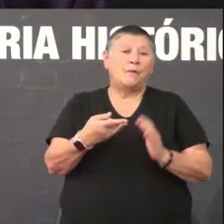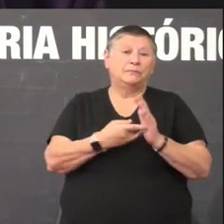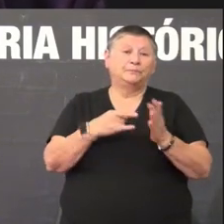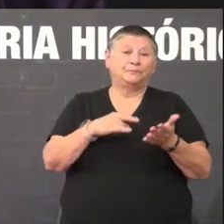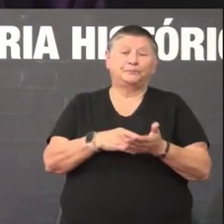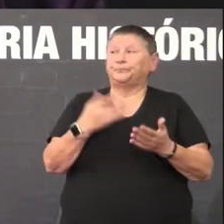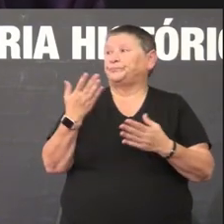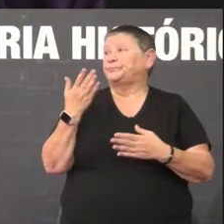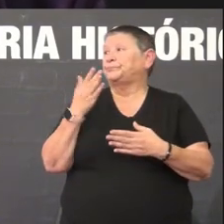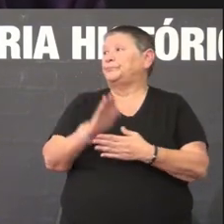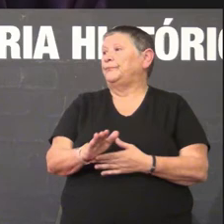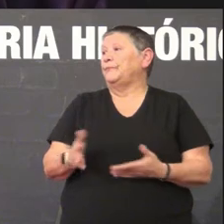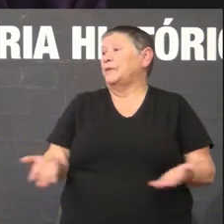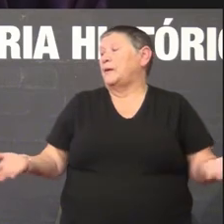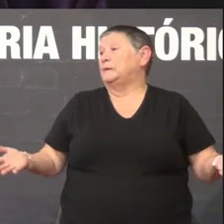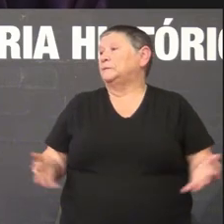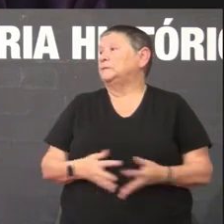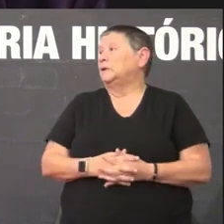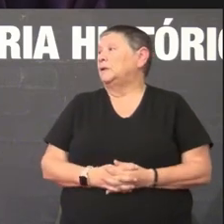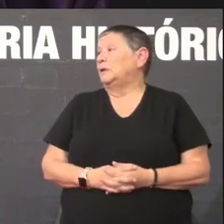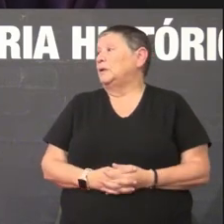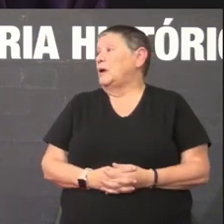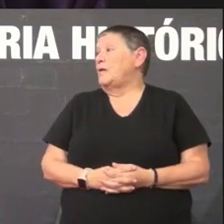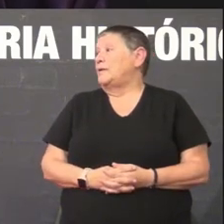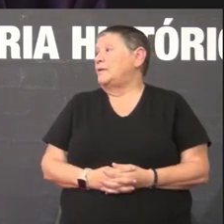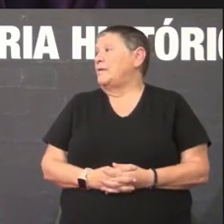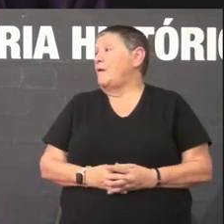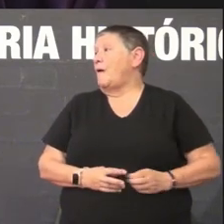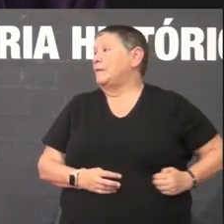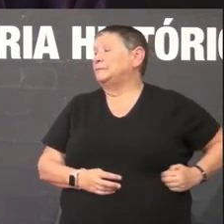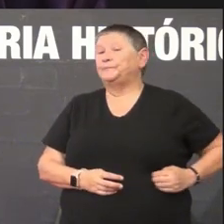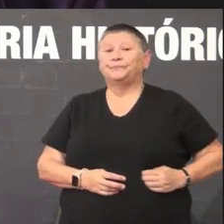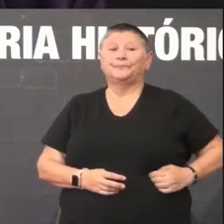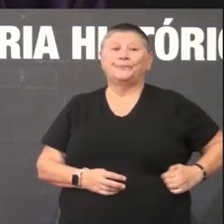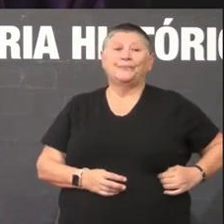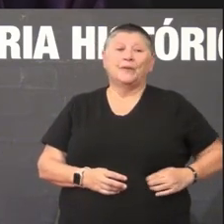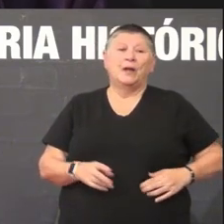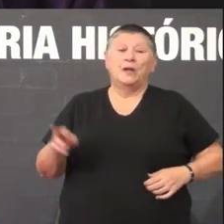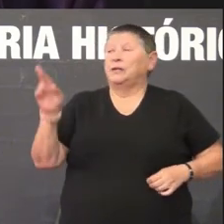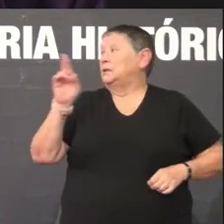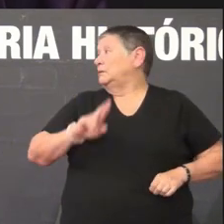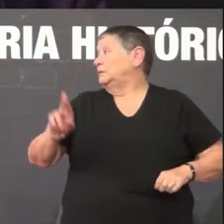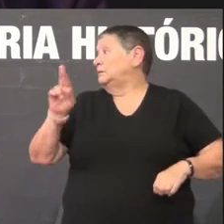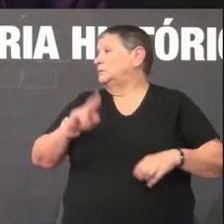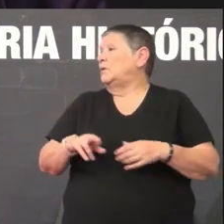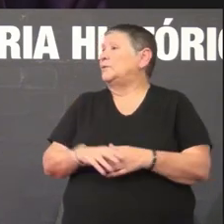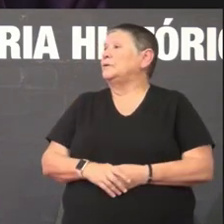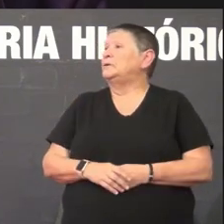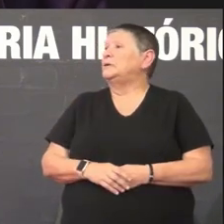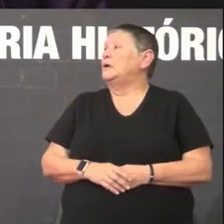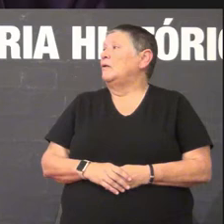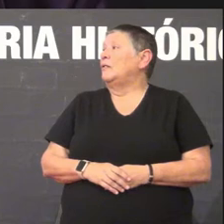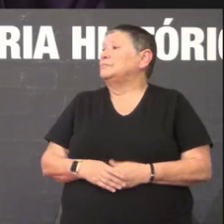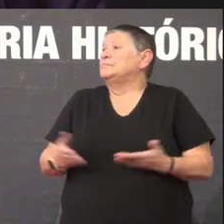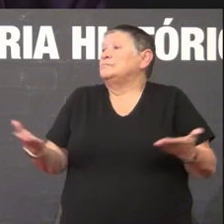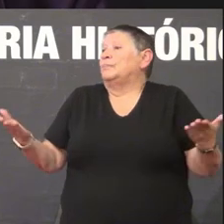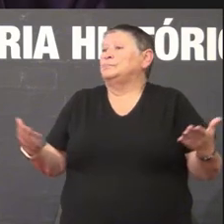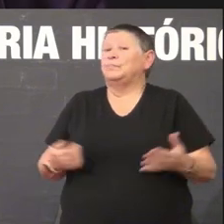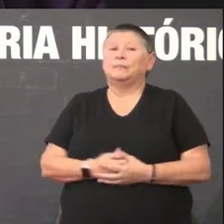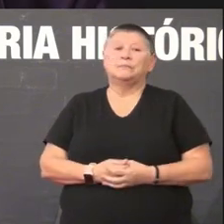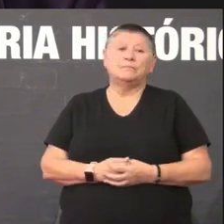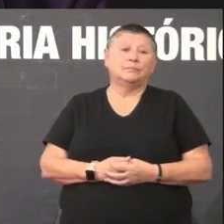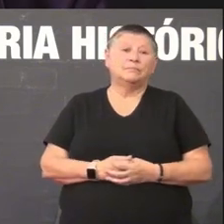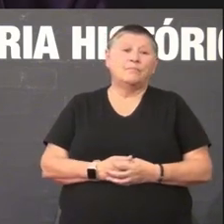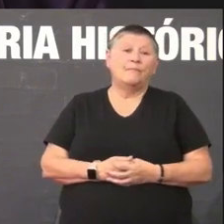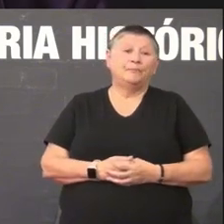Eso, que quería decir era un poco de hasta qué punto la CIA o los Estados